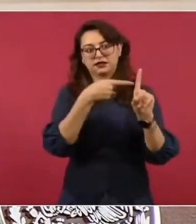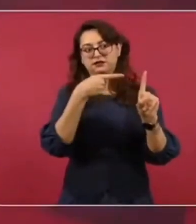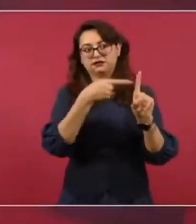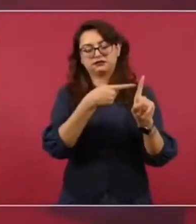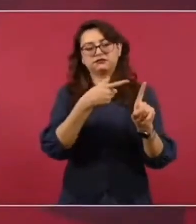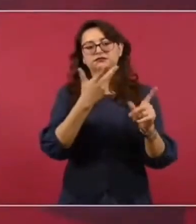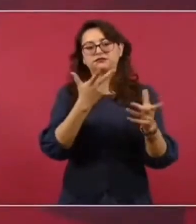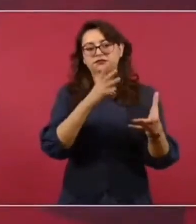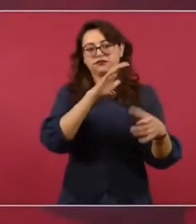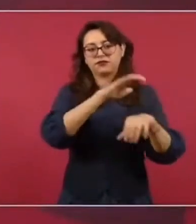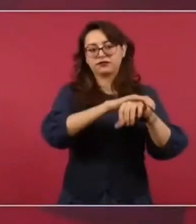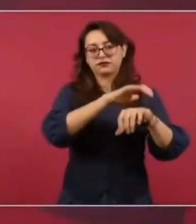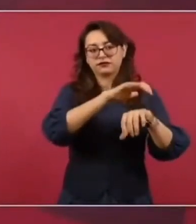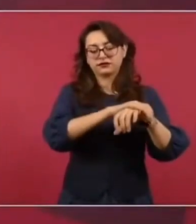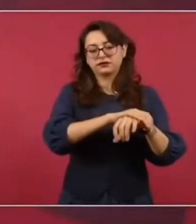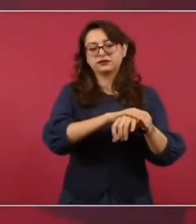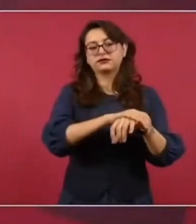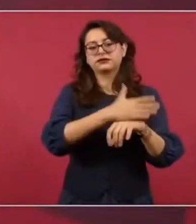amigo del presidente Biden,